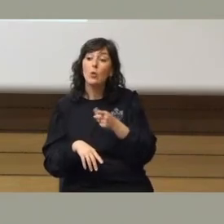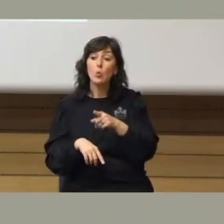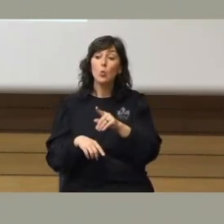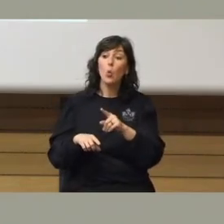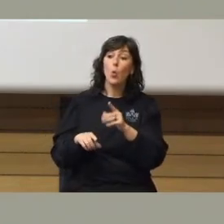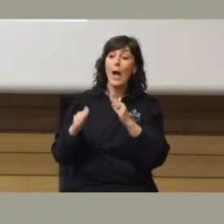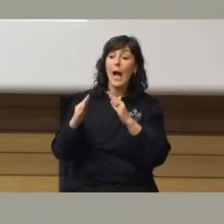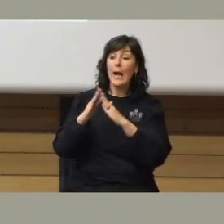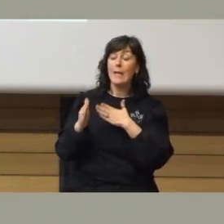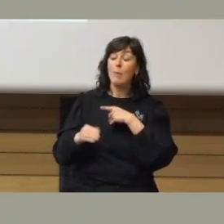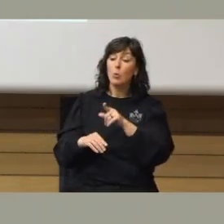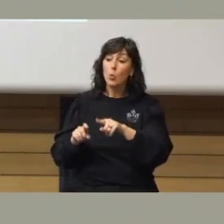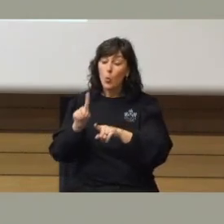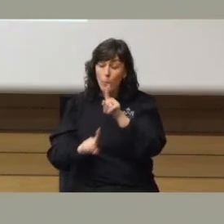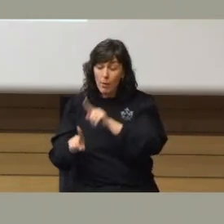consumido? Eso no sirve la noche.